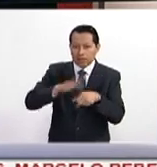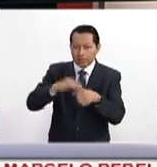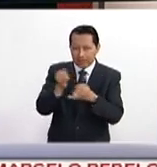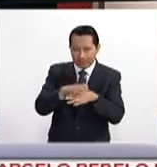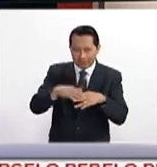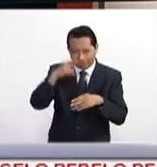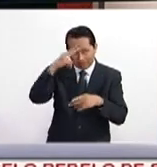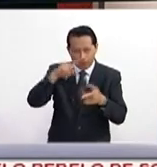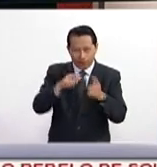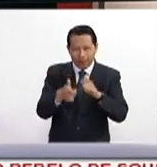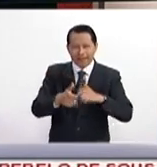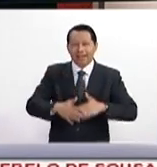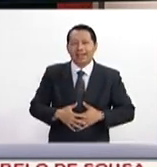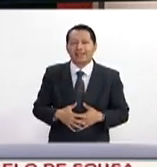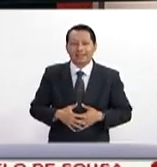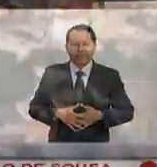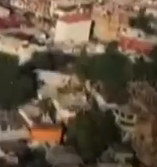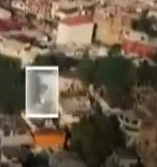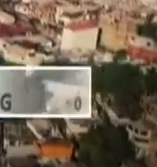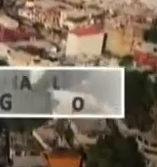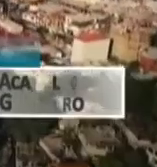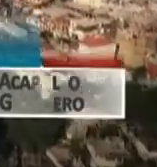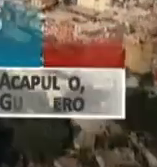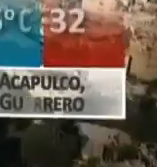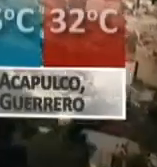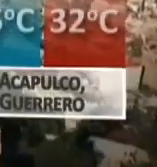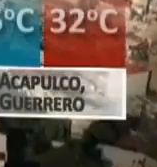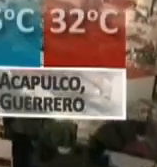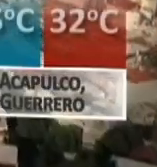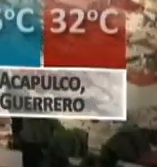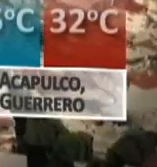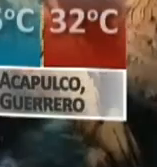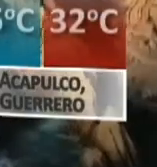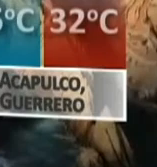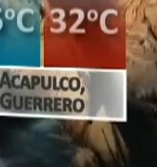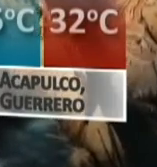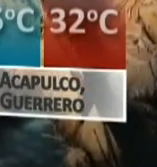más información. Esto es México al Día.